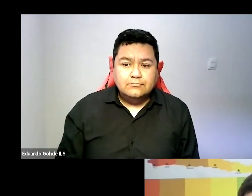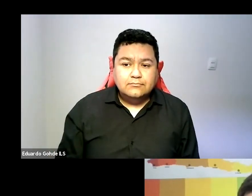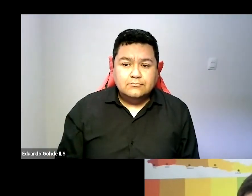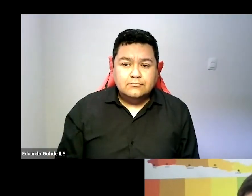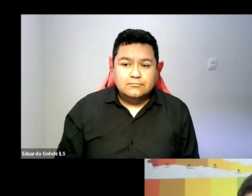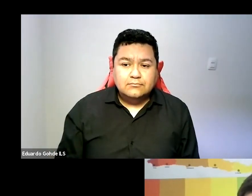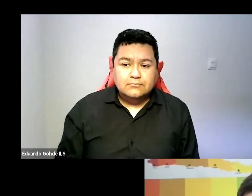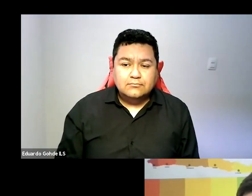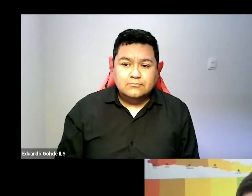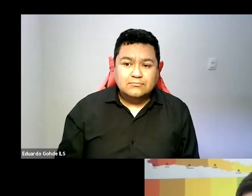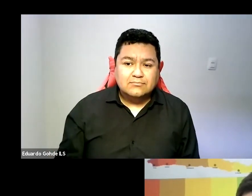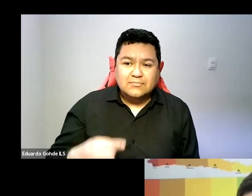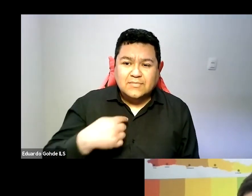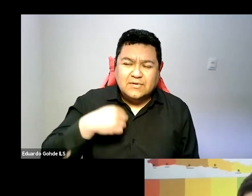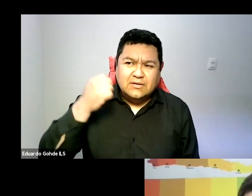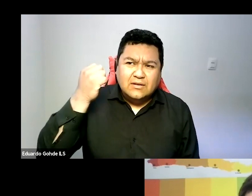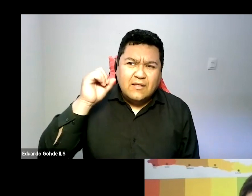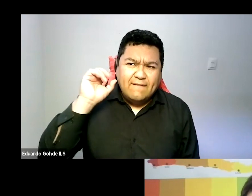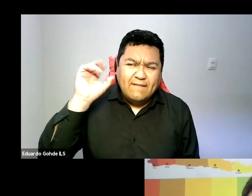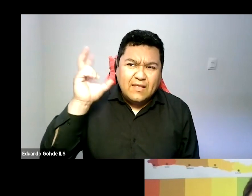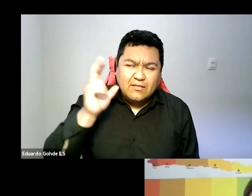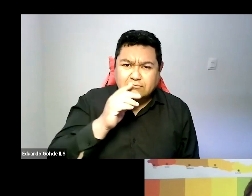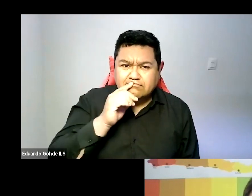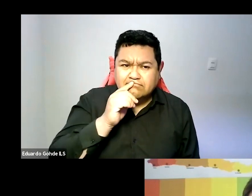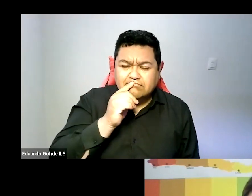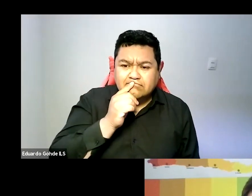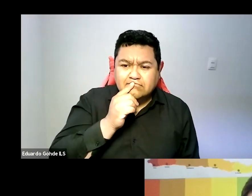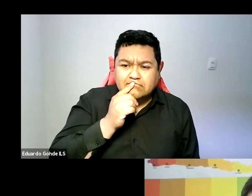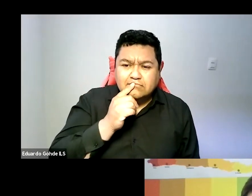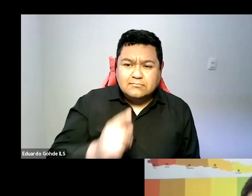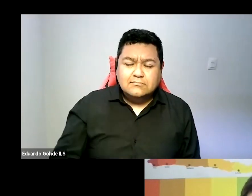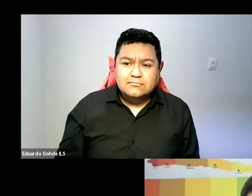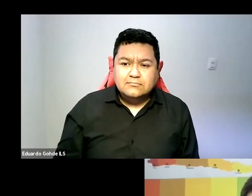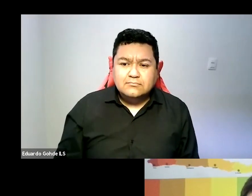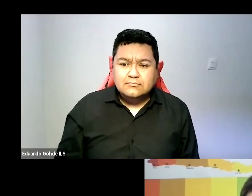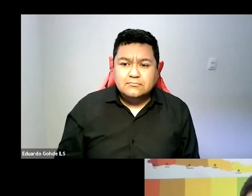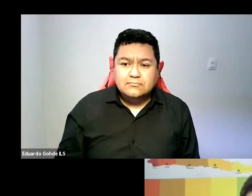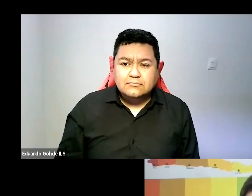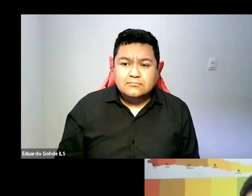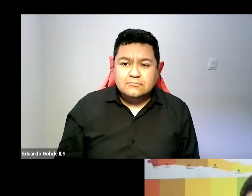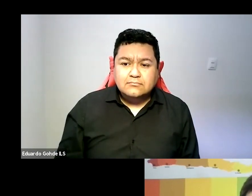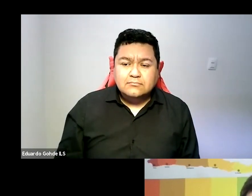No sé si lo entiendo del todo. A ver,